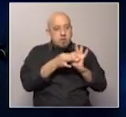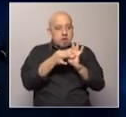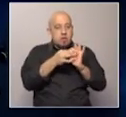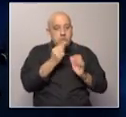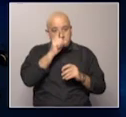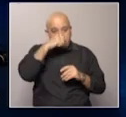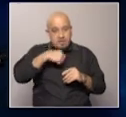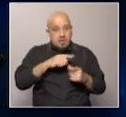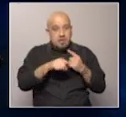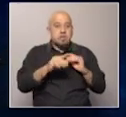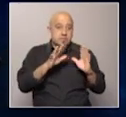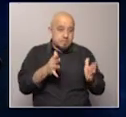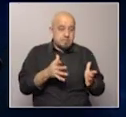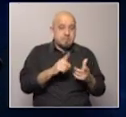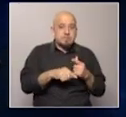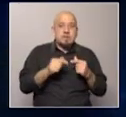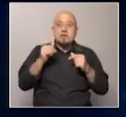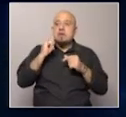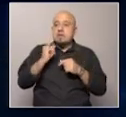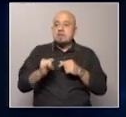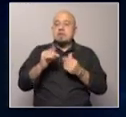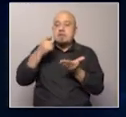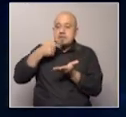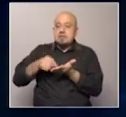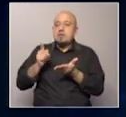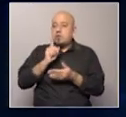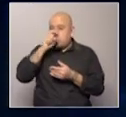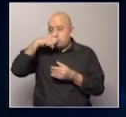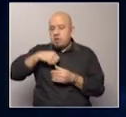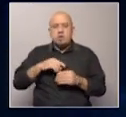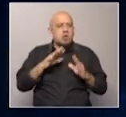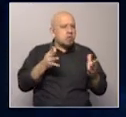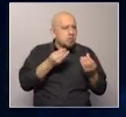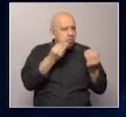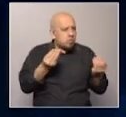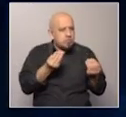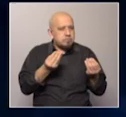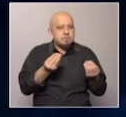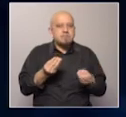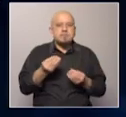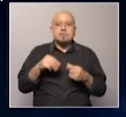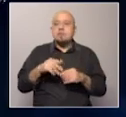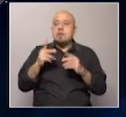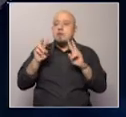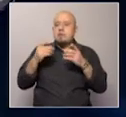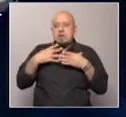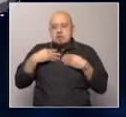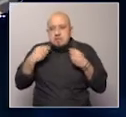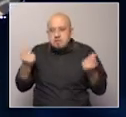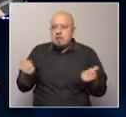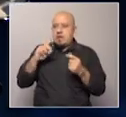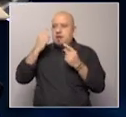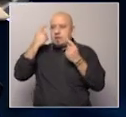montevideo y que es un disparador zach está en el centro del asunto de la ciudad montevideo se viene que lugar bueno justamente de la mirada en la sensibilidad de la